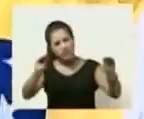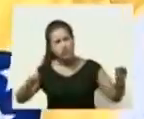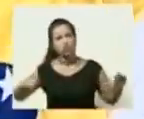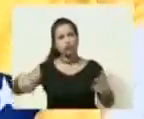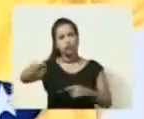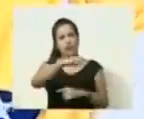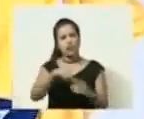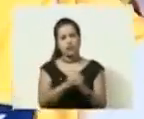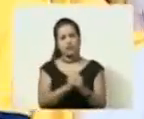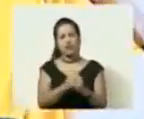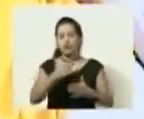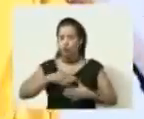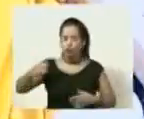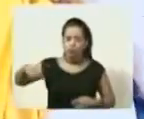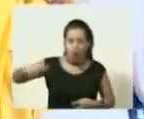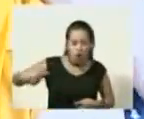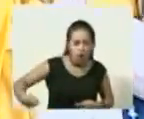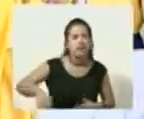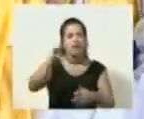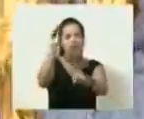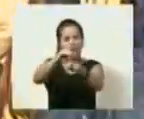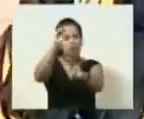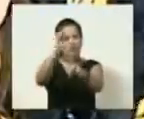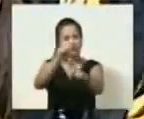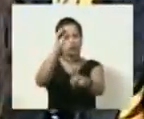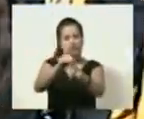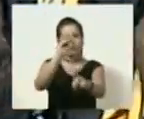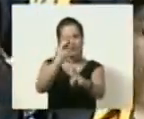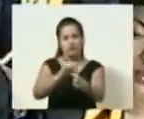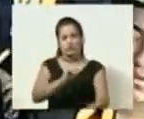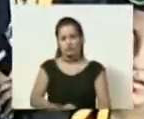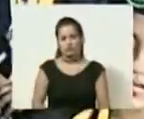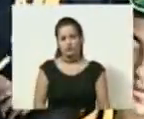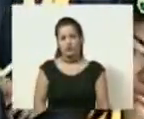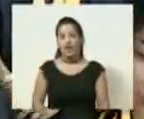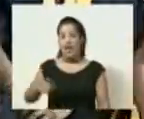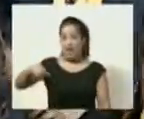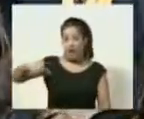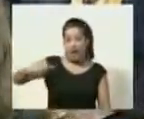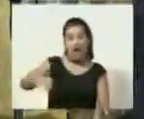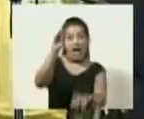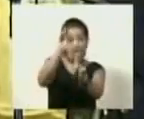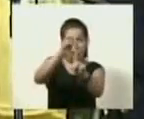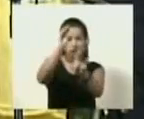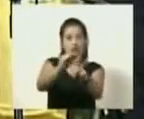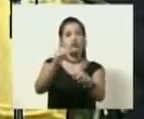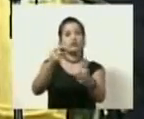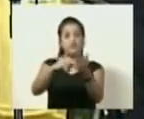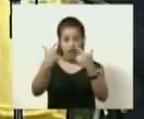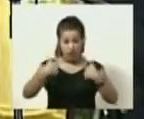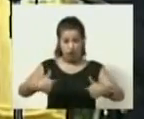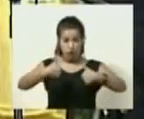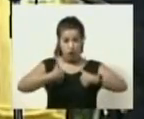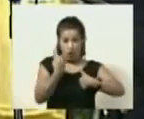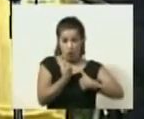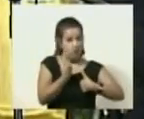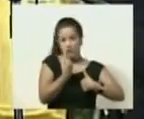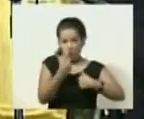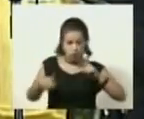esa es mi batalla, y cuando digo mi batalla, digo nuestra batalla.